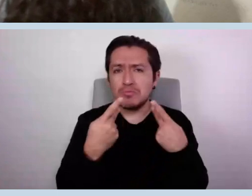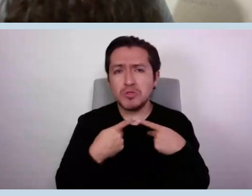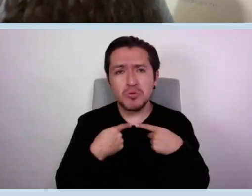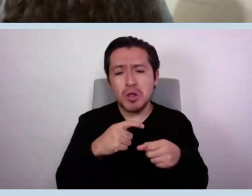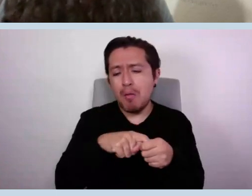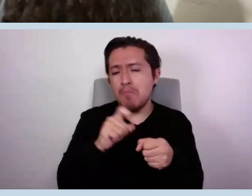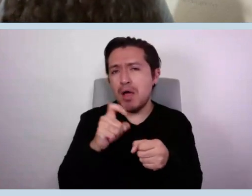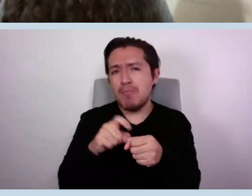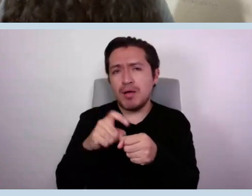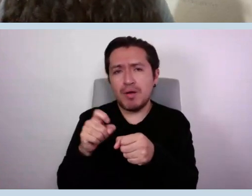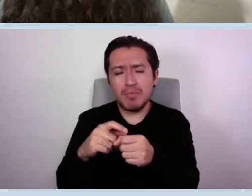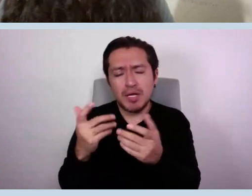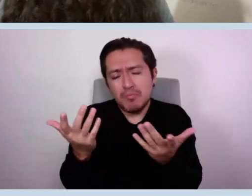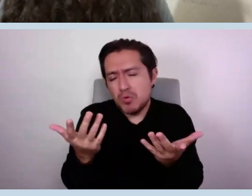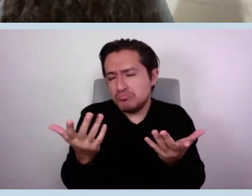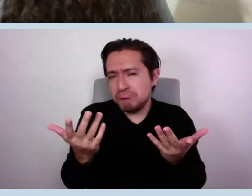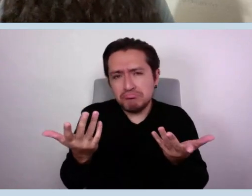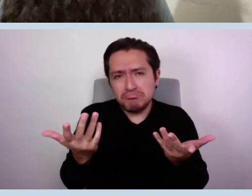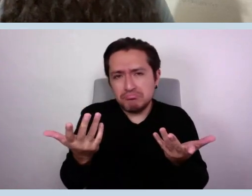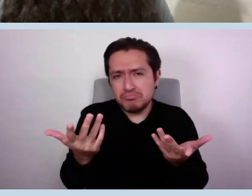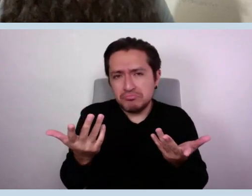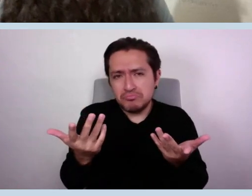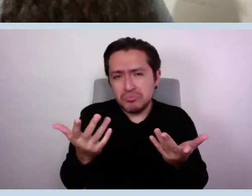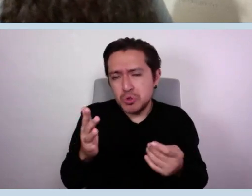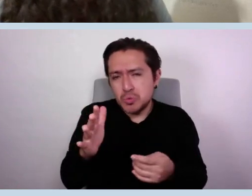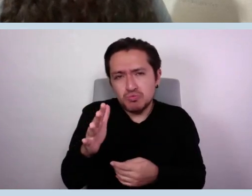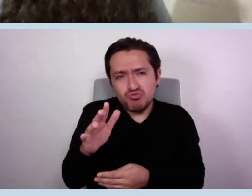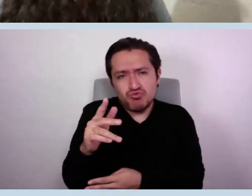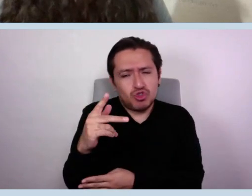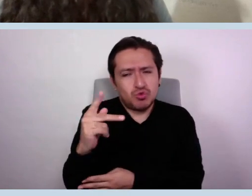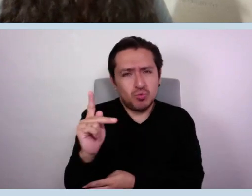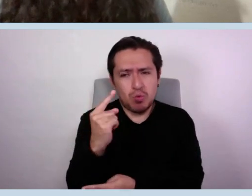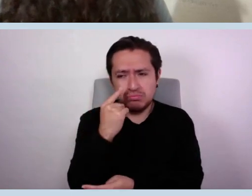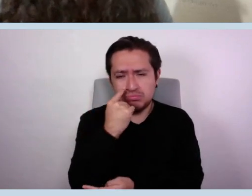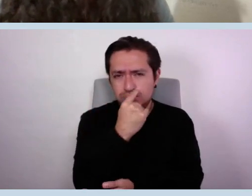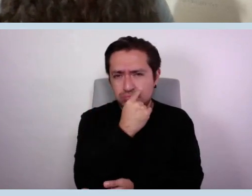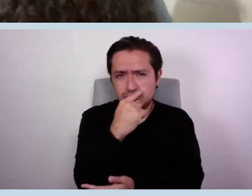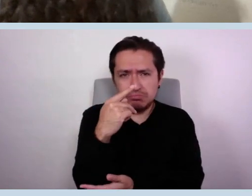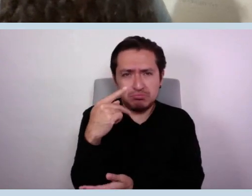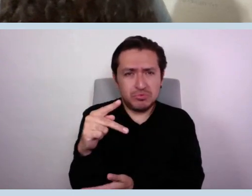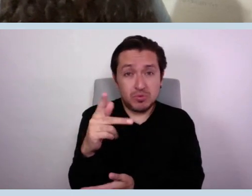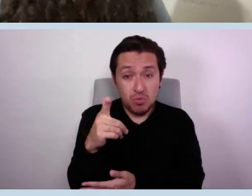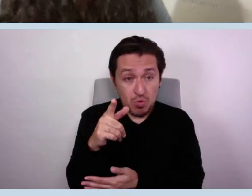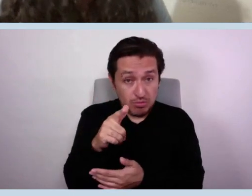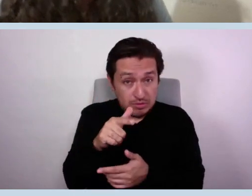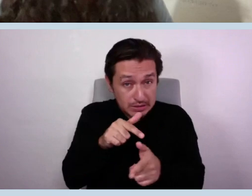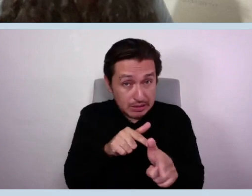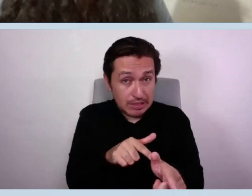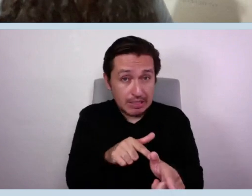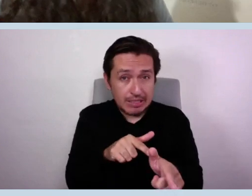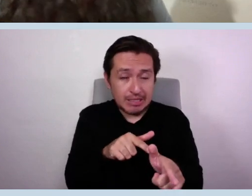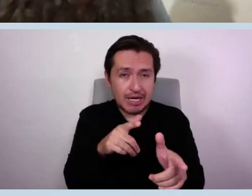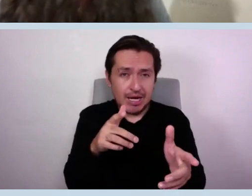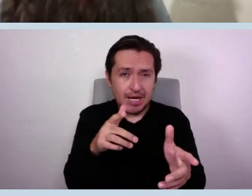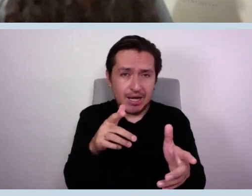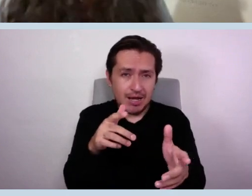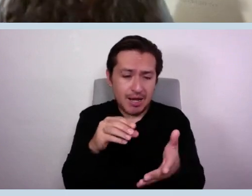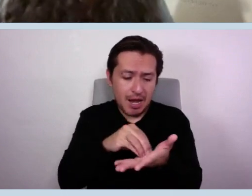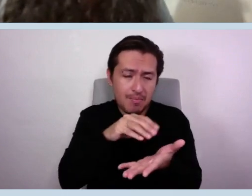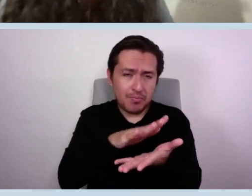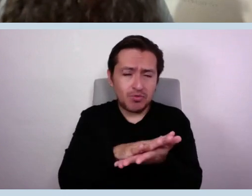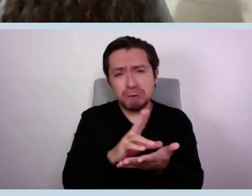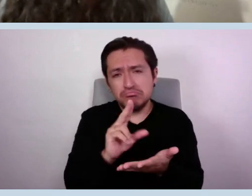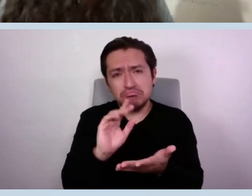pues por cuestiones de la vida este participar Ya no les era viable y cerramos un una primera temporada de